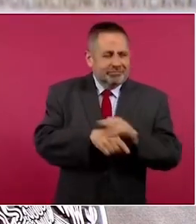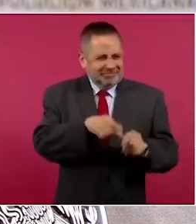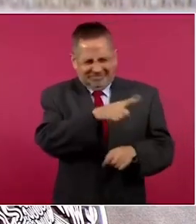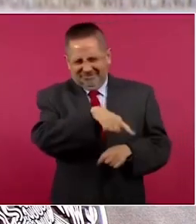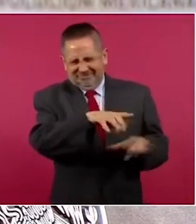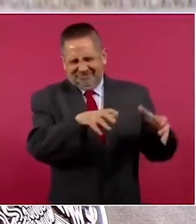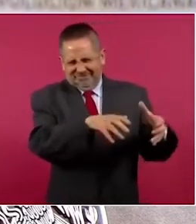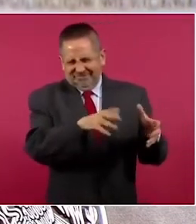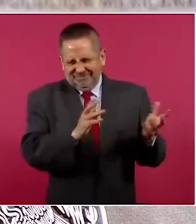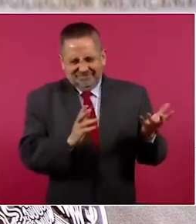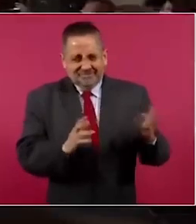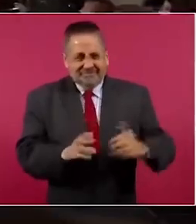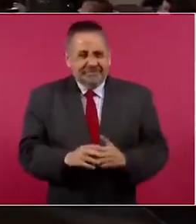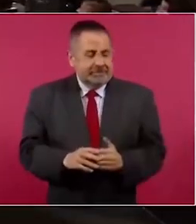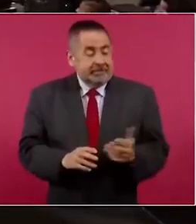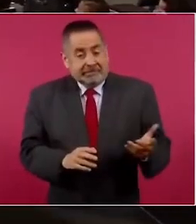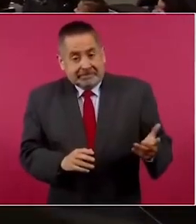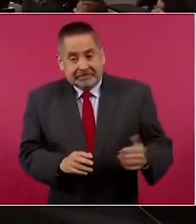A lo mejor